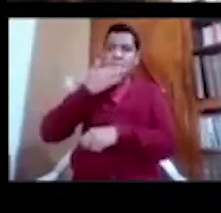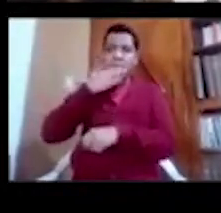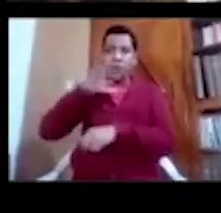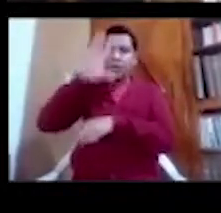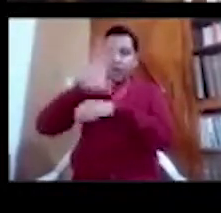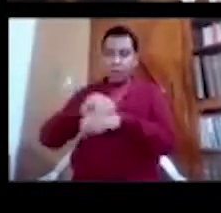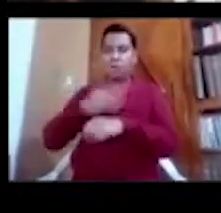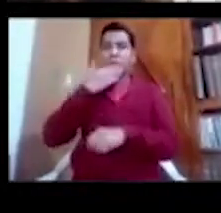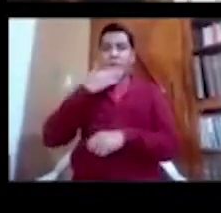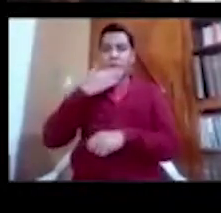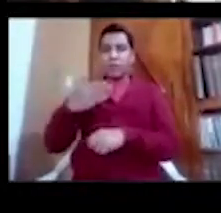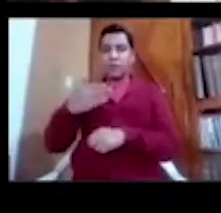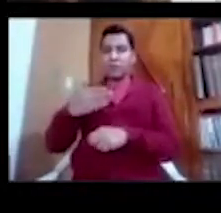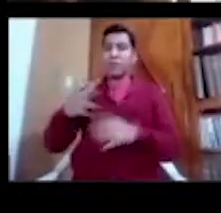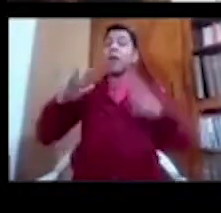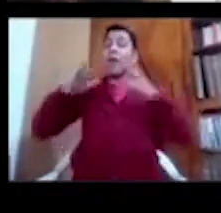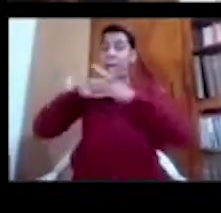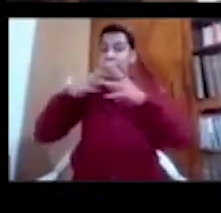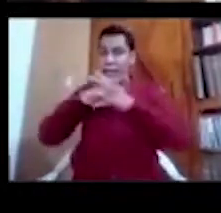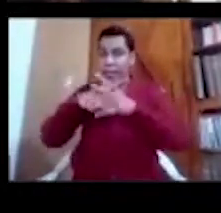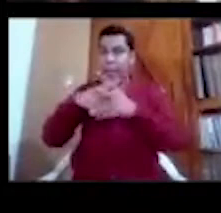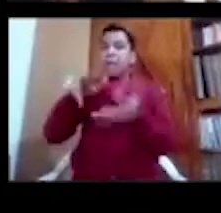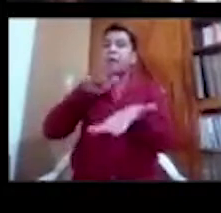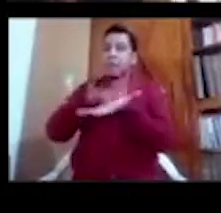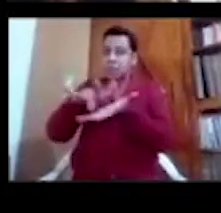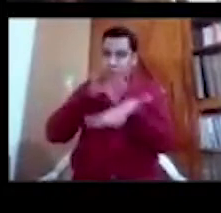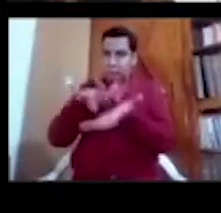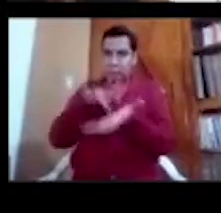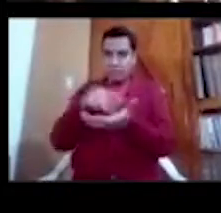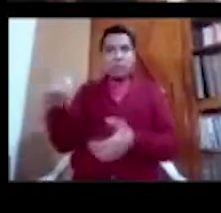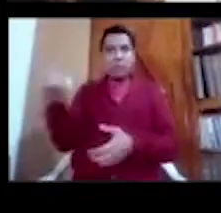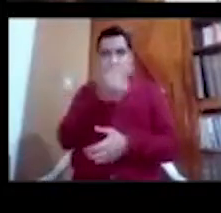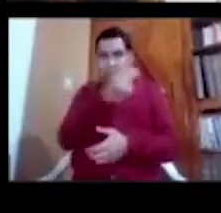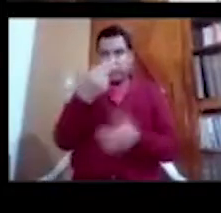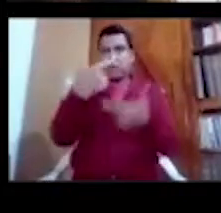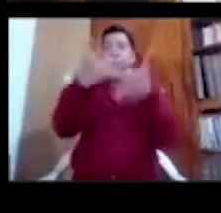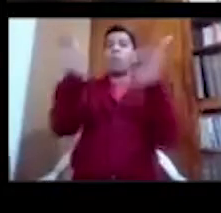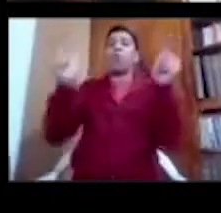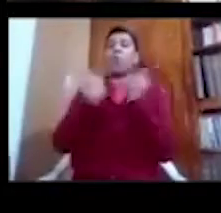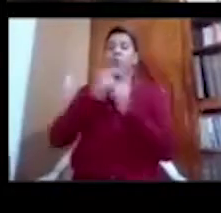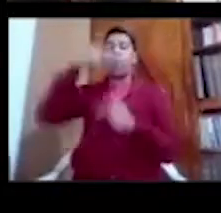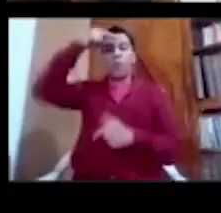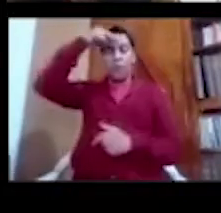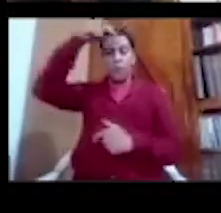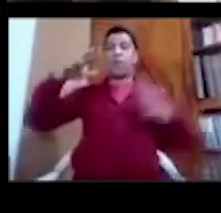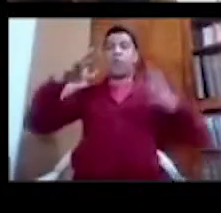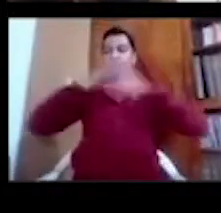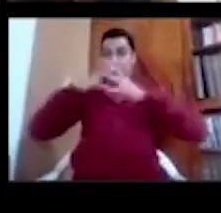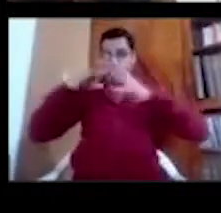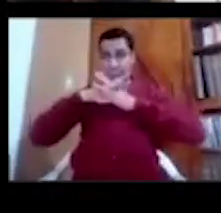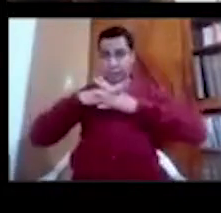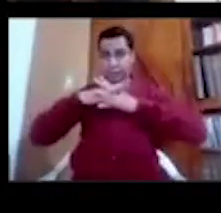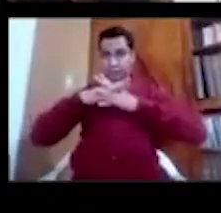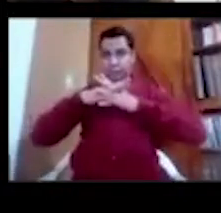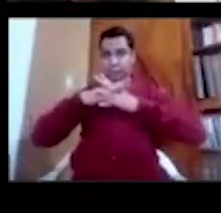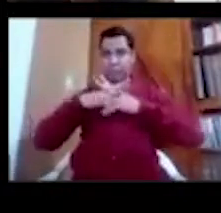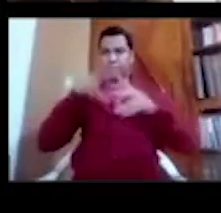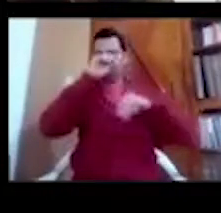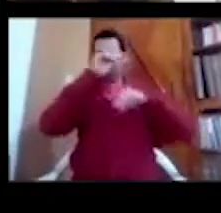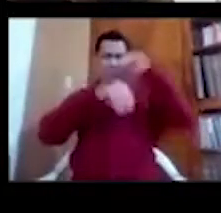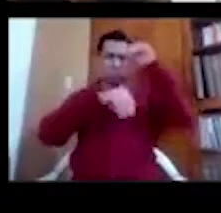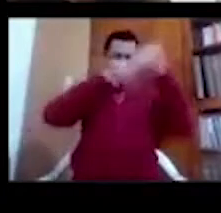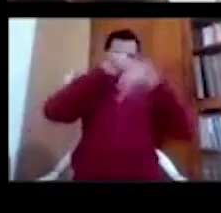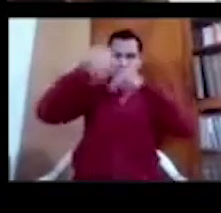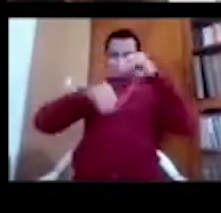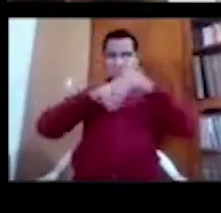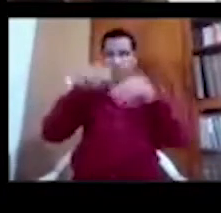sociedad, sino es parte de la ideología dominante. Por lo tanto, la decoración urbana, el